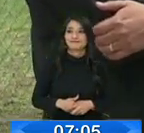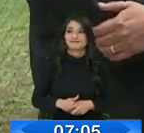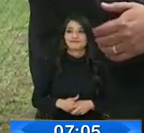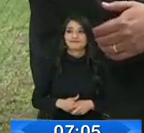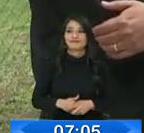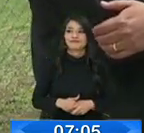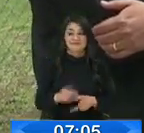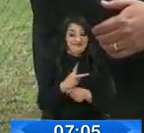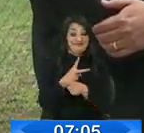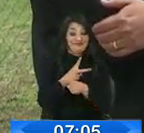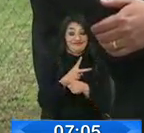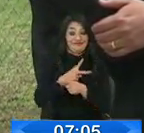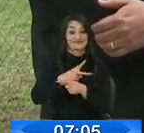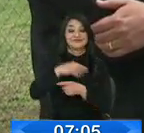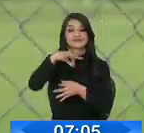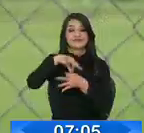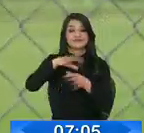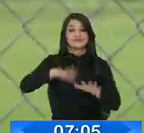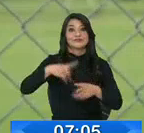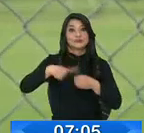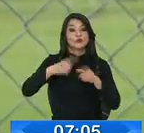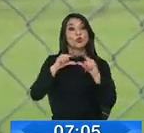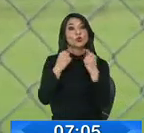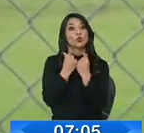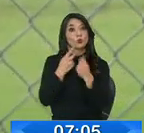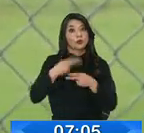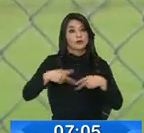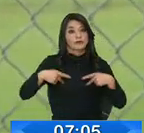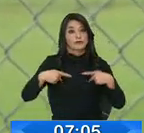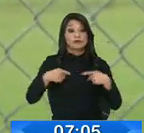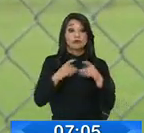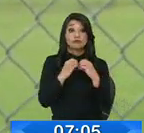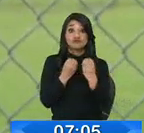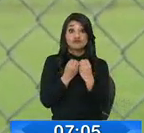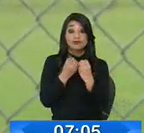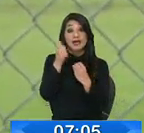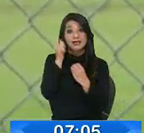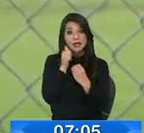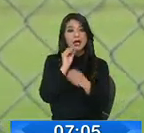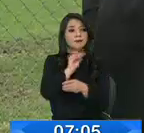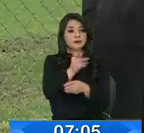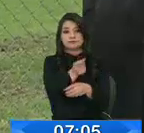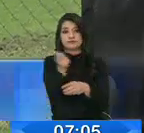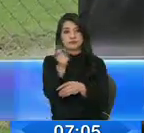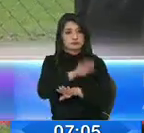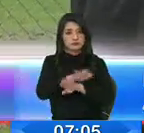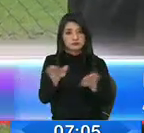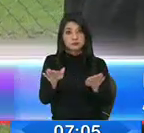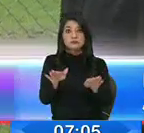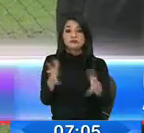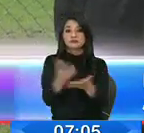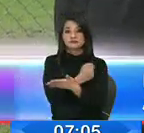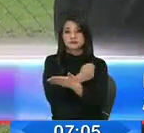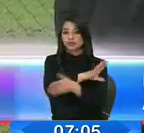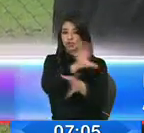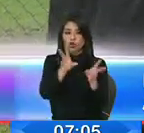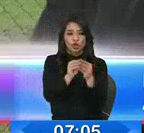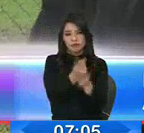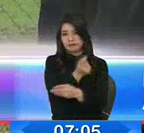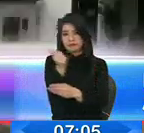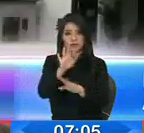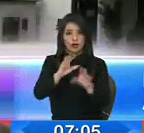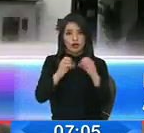concejal de Quito, es el director del Movimiento Vive, cuya organización hasta ayer fue eliminada y se le iba a quitar la personería